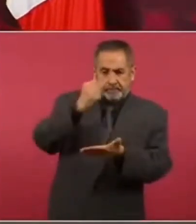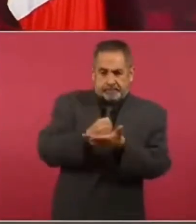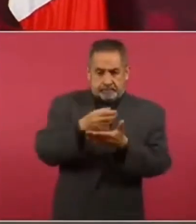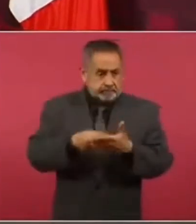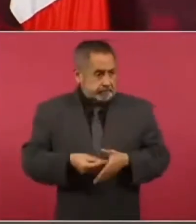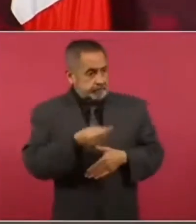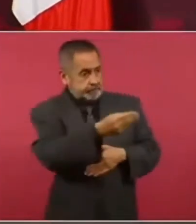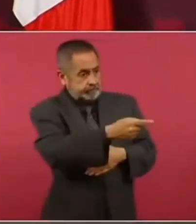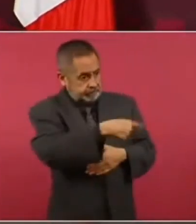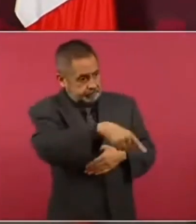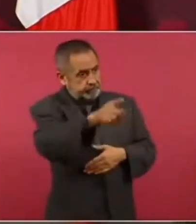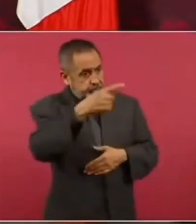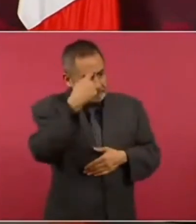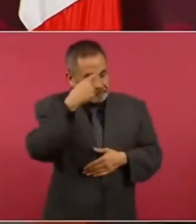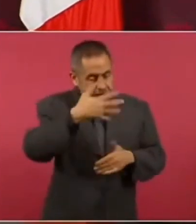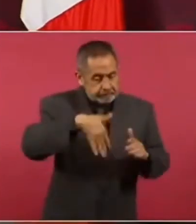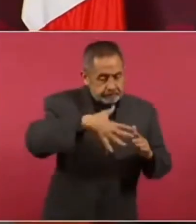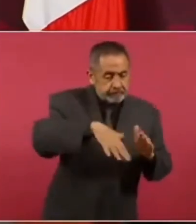explotación minera.